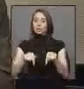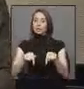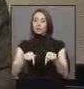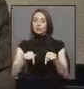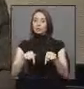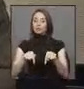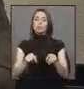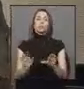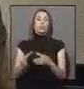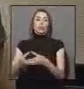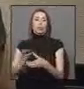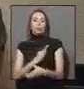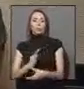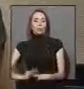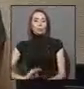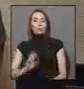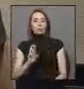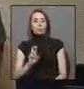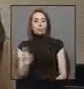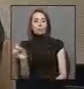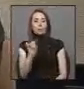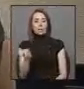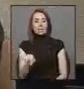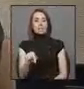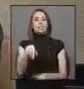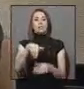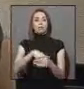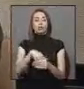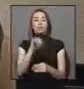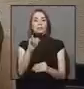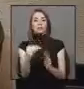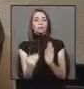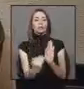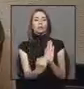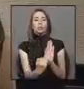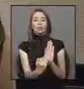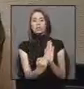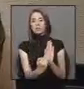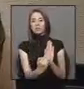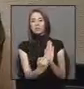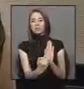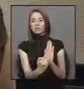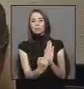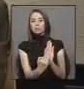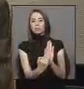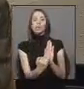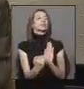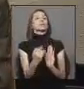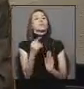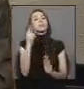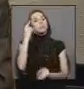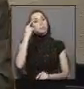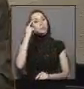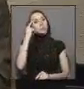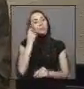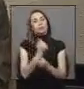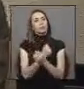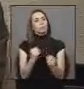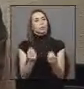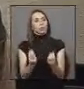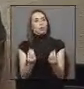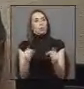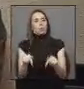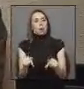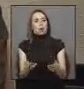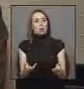en la bancada del Partido Socialista votaremos a favor de este proyecto porque creemos que resulta absolutamente improcedente que a